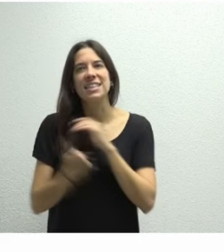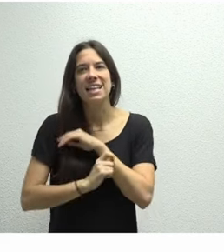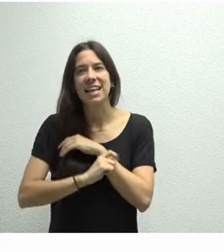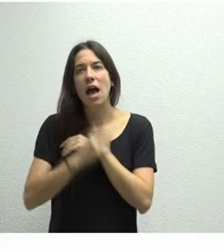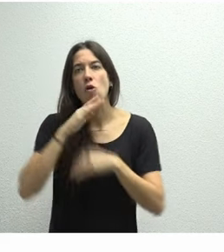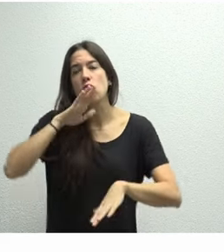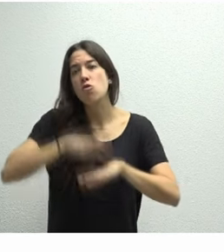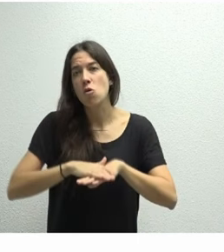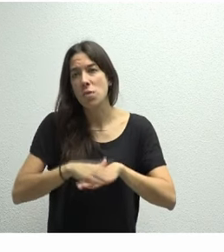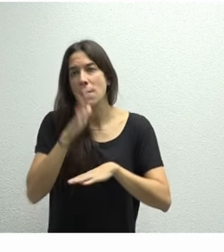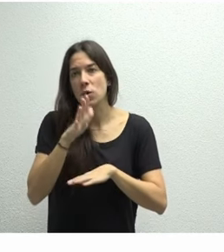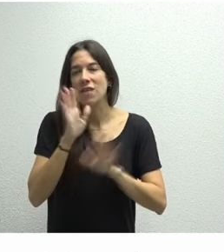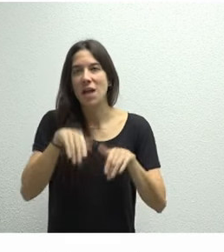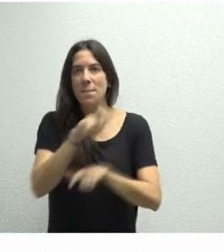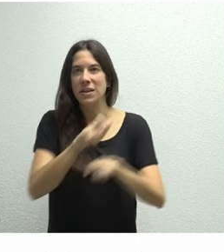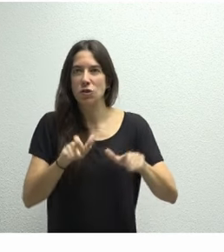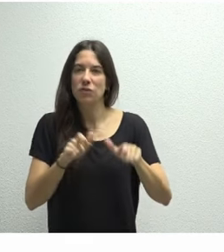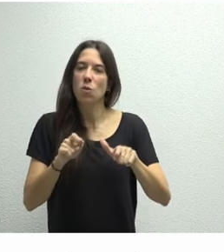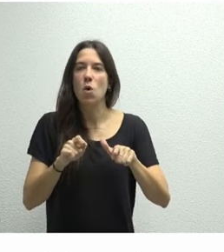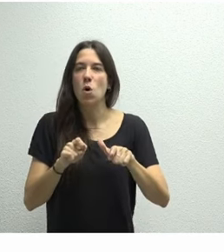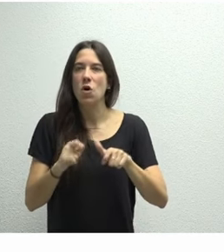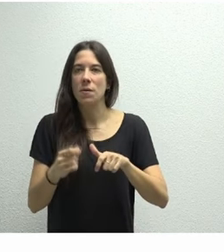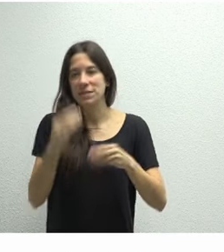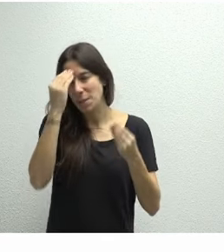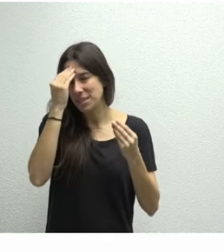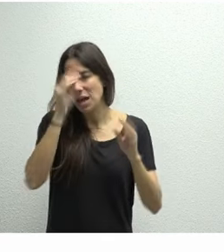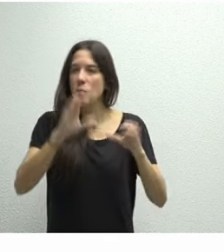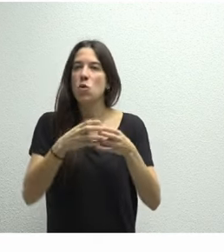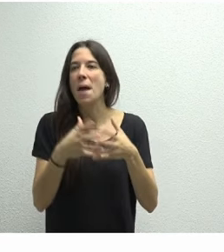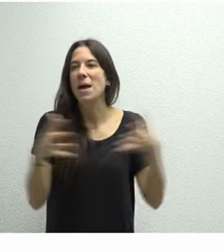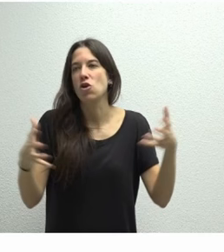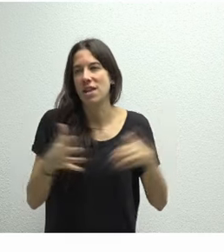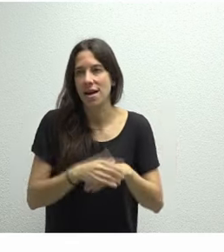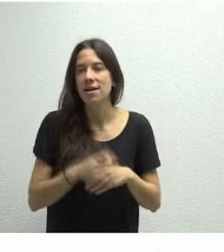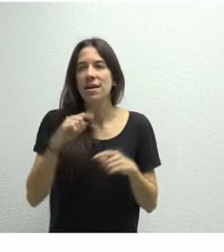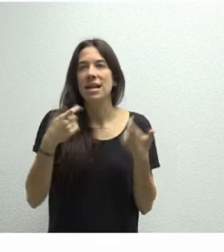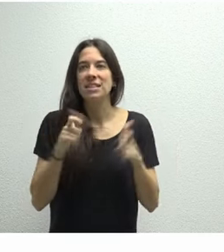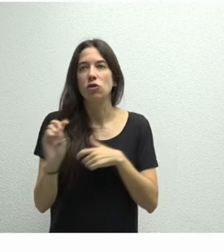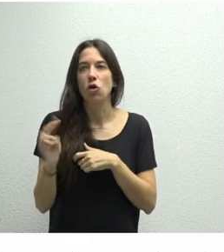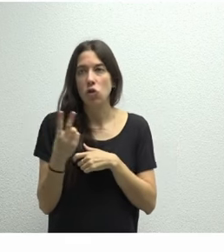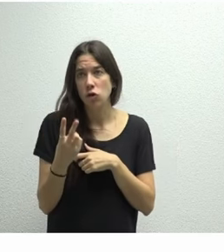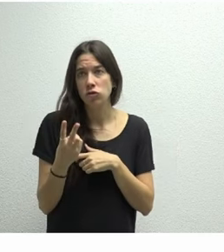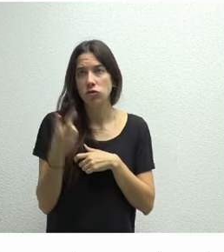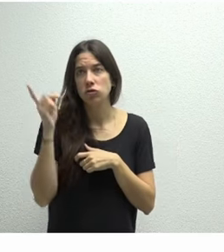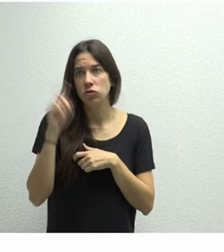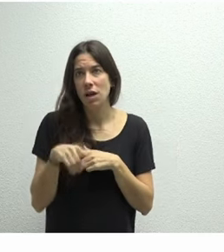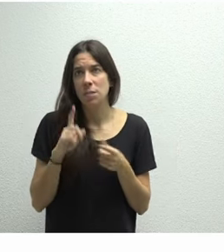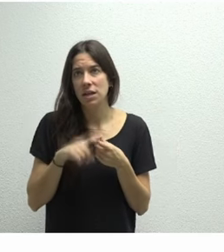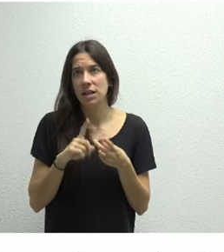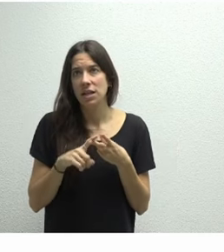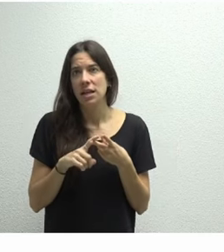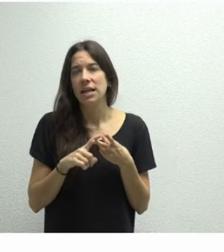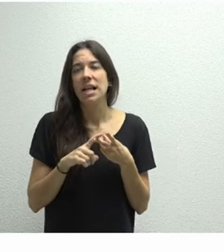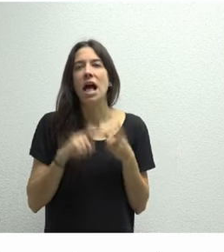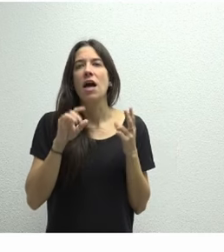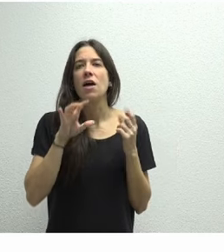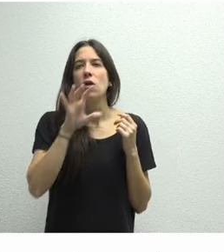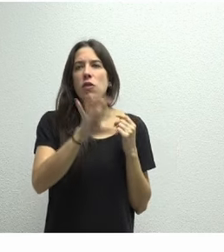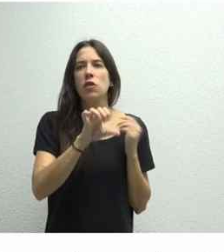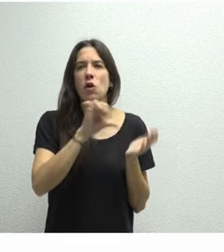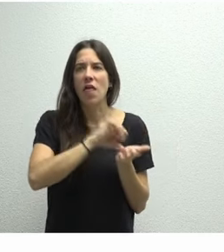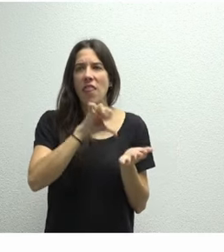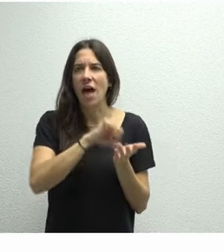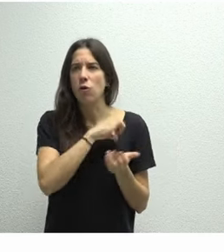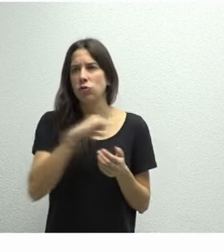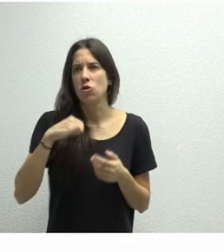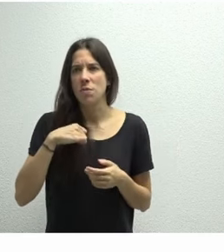no excepto dos ya os comentaba y la comunidad y la ciudad Autónoma de ceuta Y en